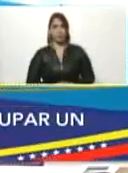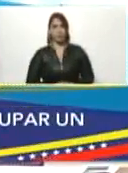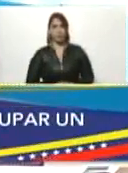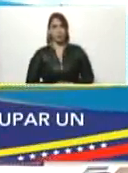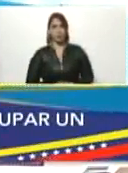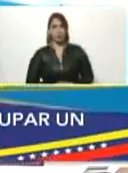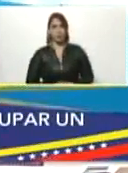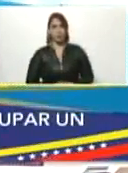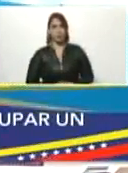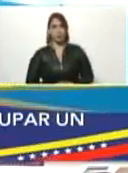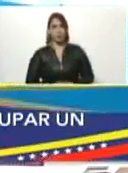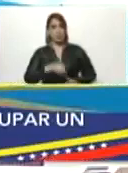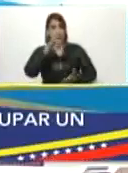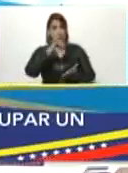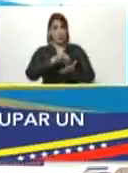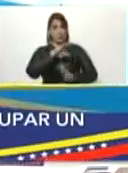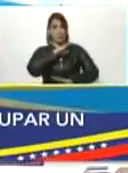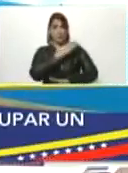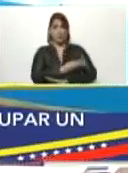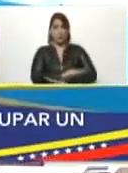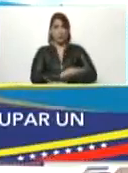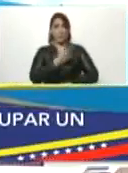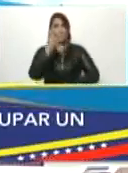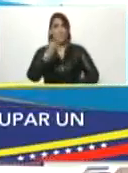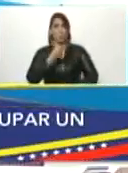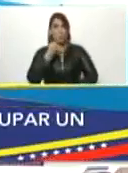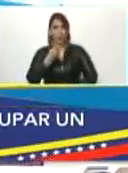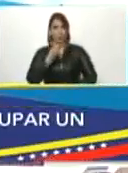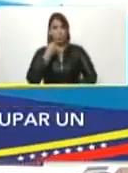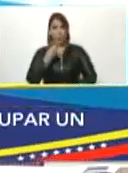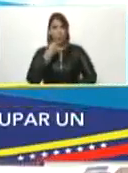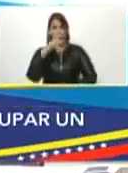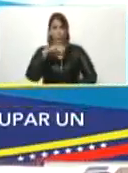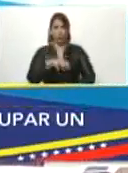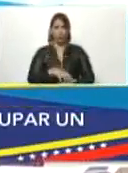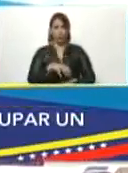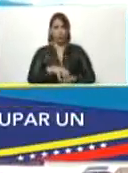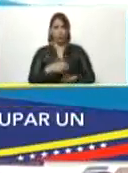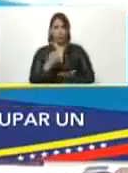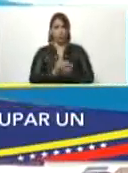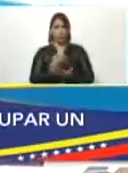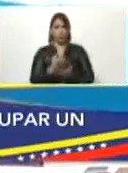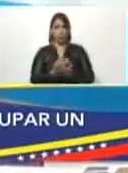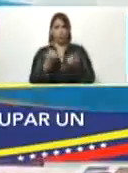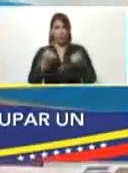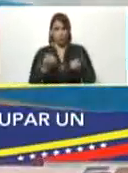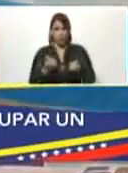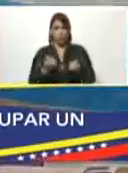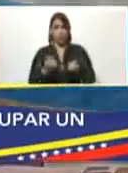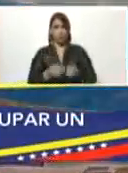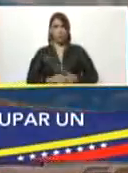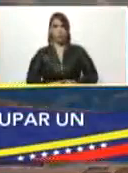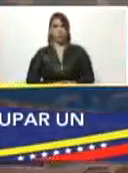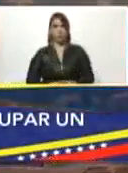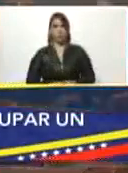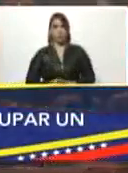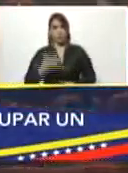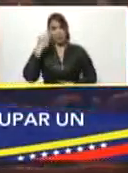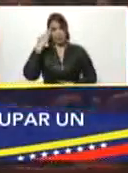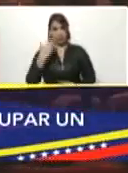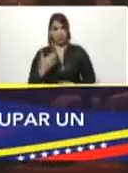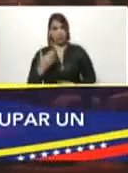como el eje de fuerzas político, estatal, económico, financiero,